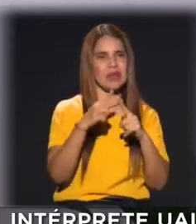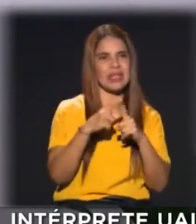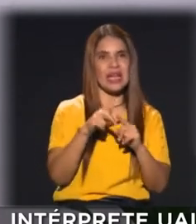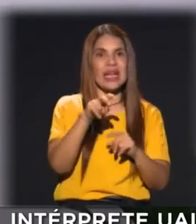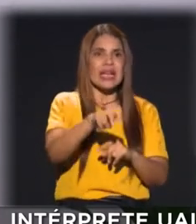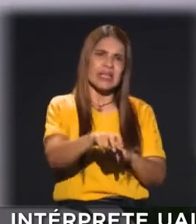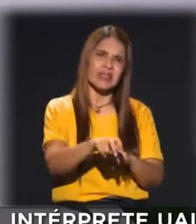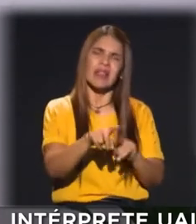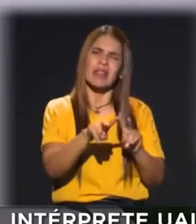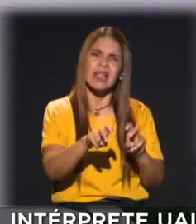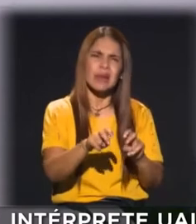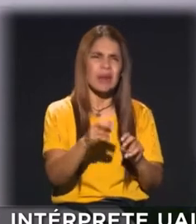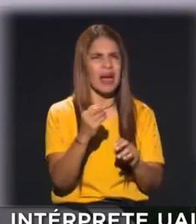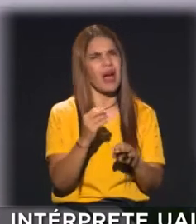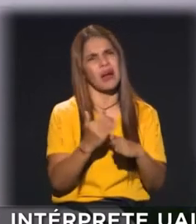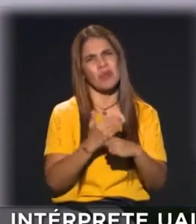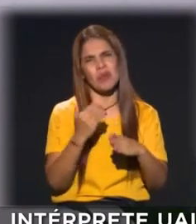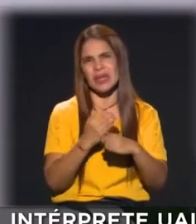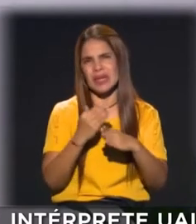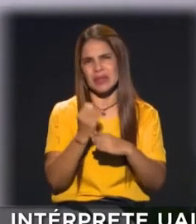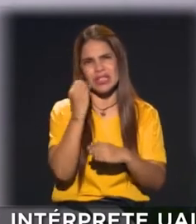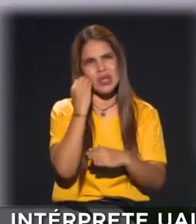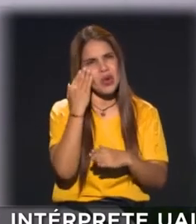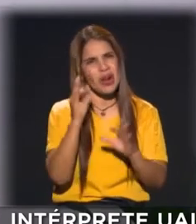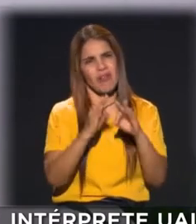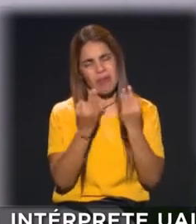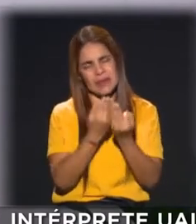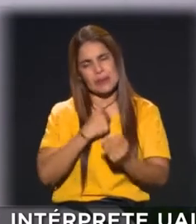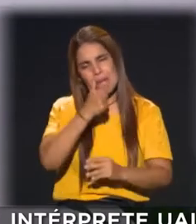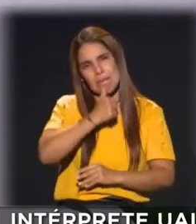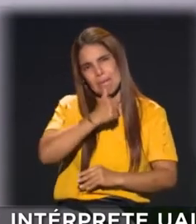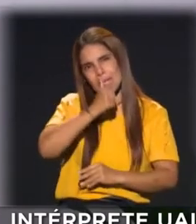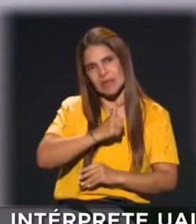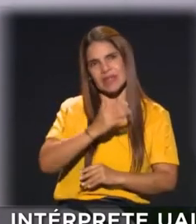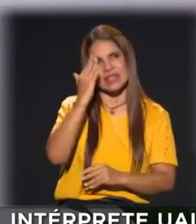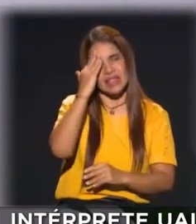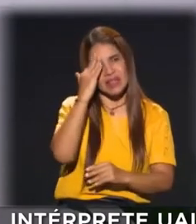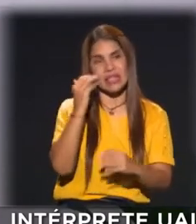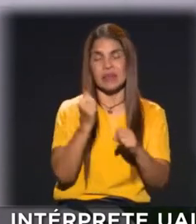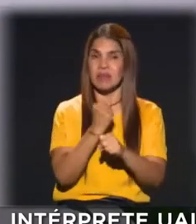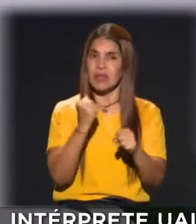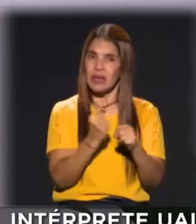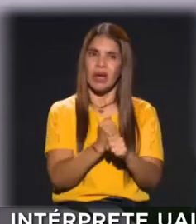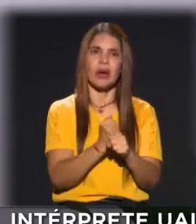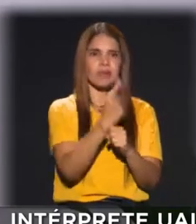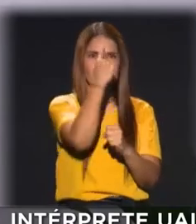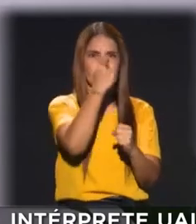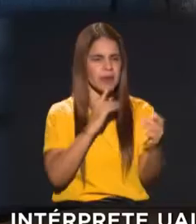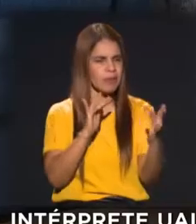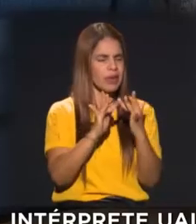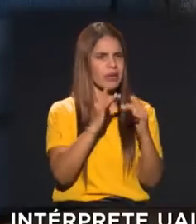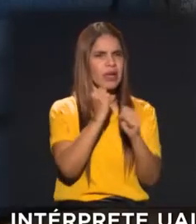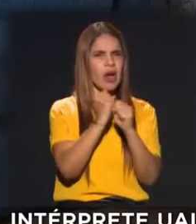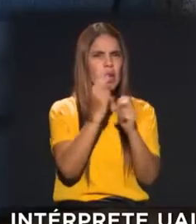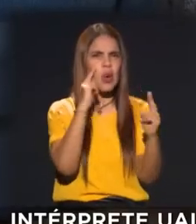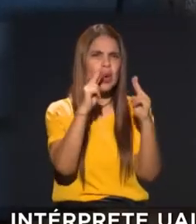esta niña tuvo una dificultad en el hogar muy compleja, sé que le tengo que tener más paciencia. Entonces me parece esa labor que realiza el maestro de conocer